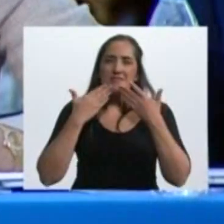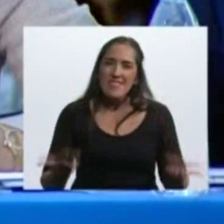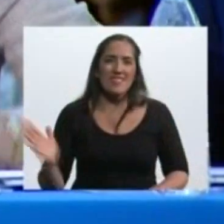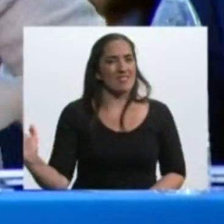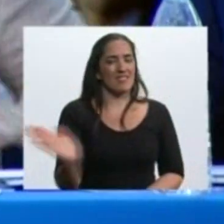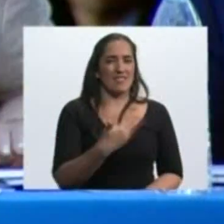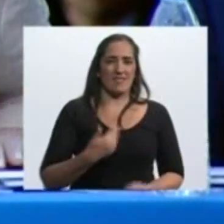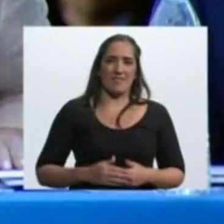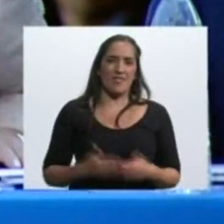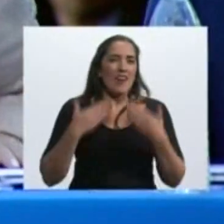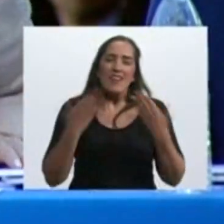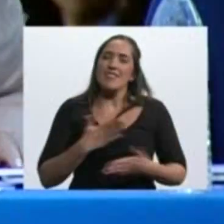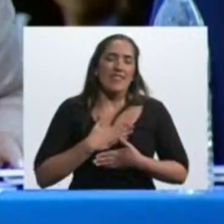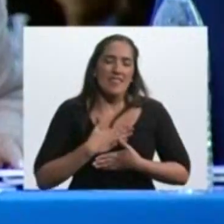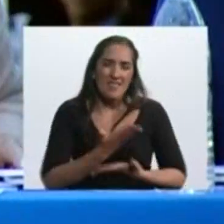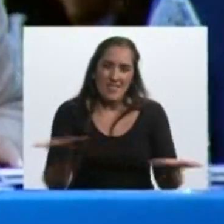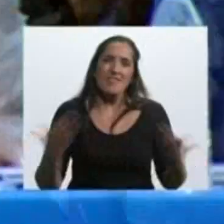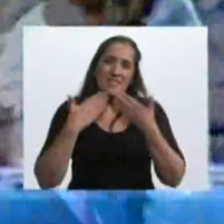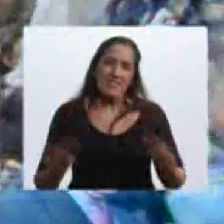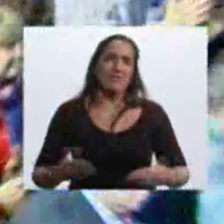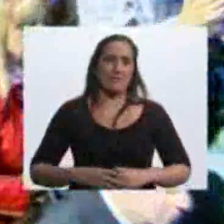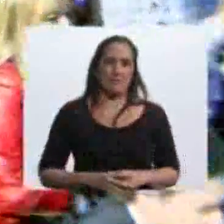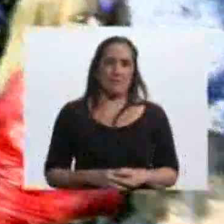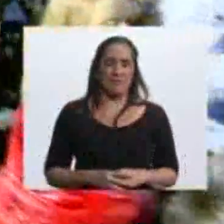a todos, los quiero mucho. Muchas gracias.